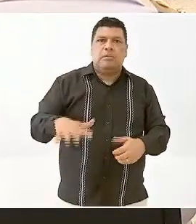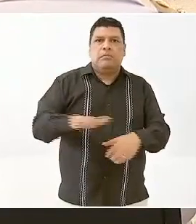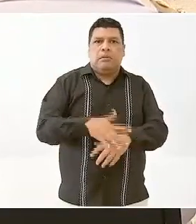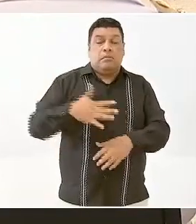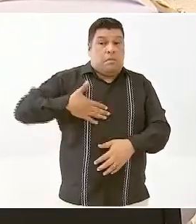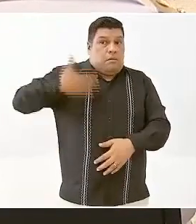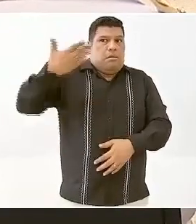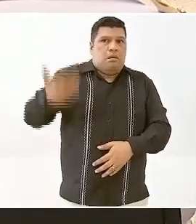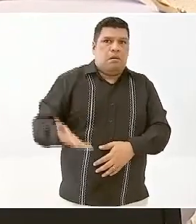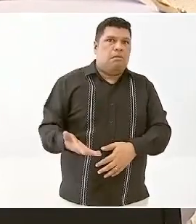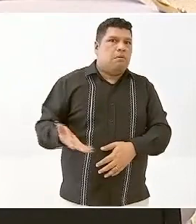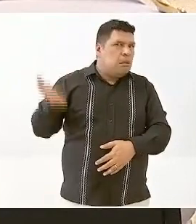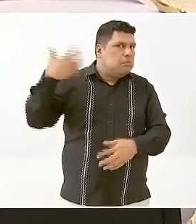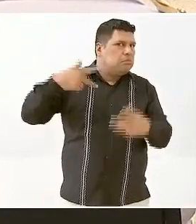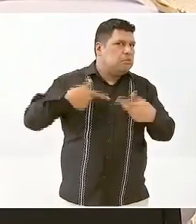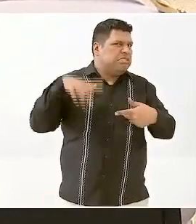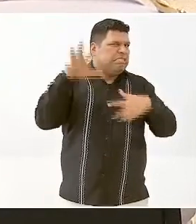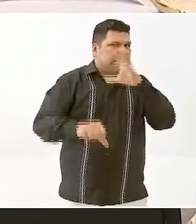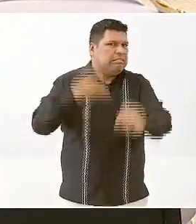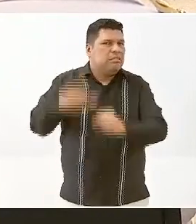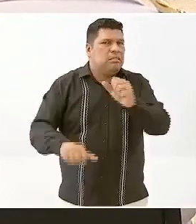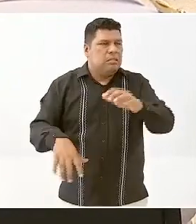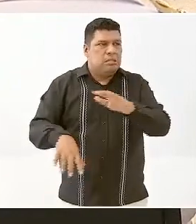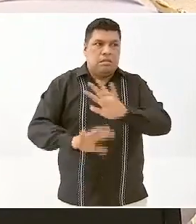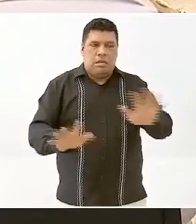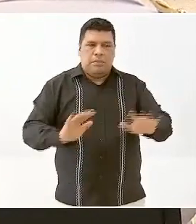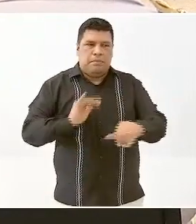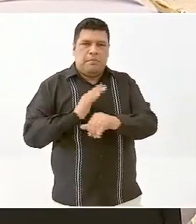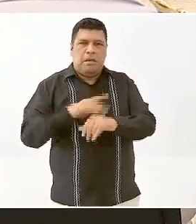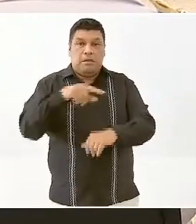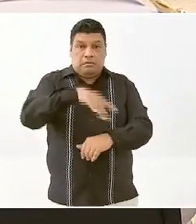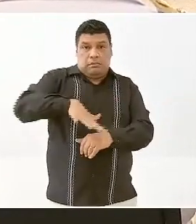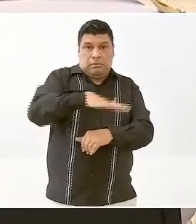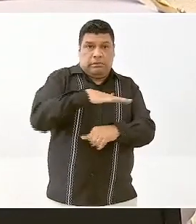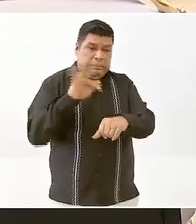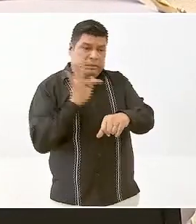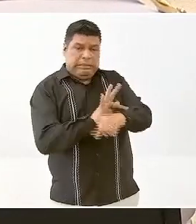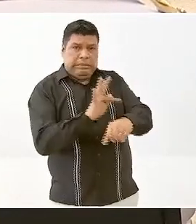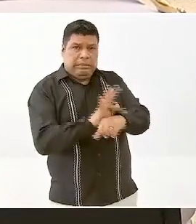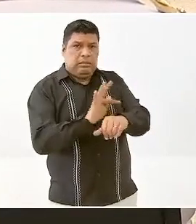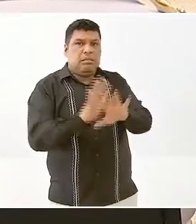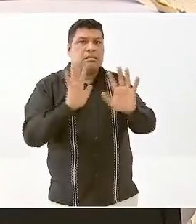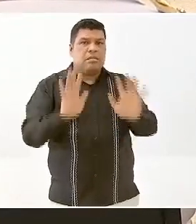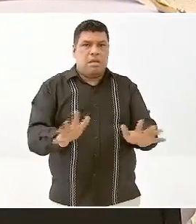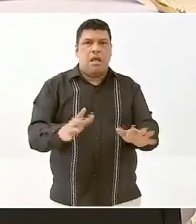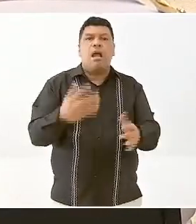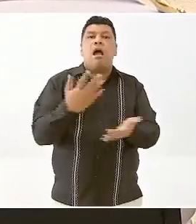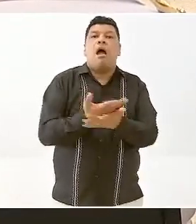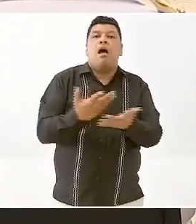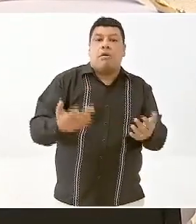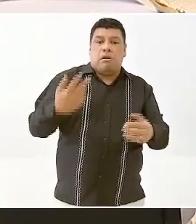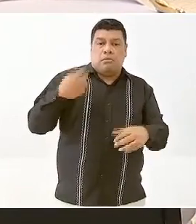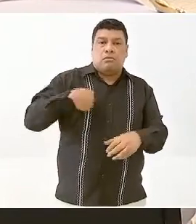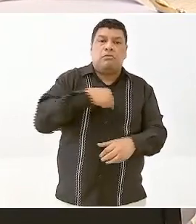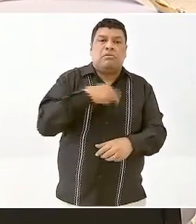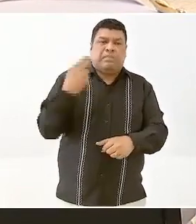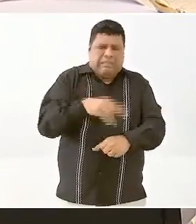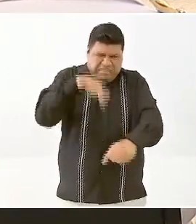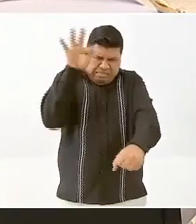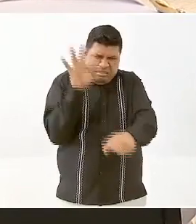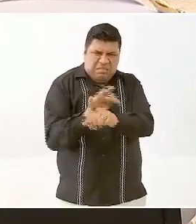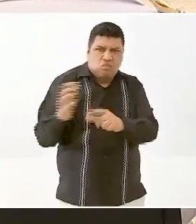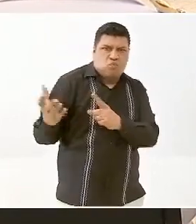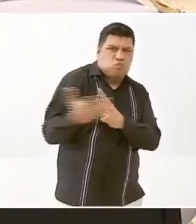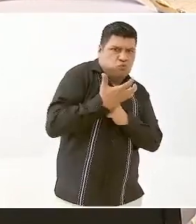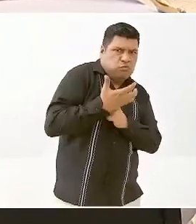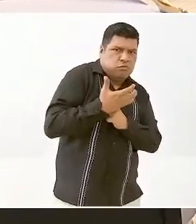de la primera oleada, de la primera etapa de privatización, tenemos que protegernos. Esto